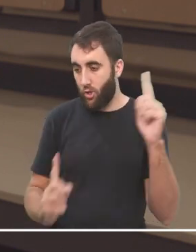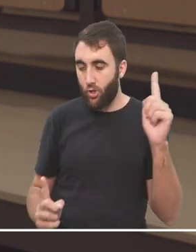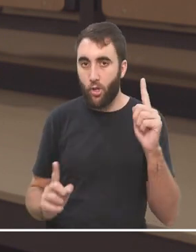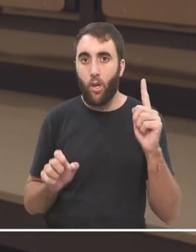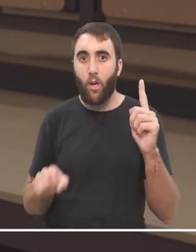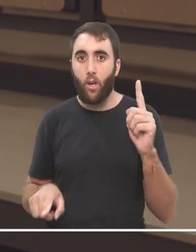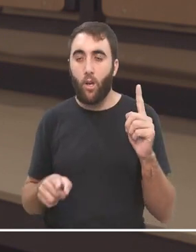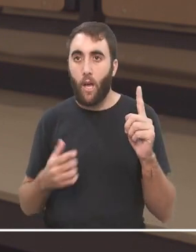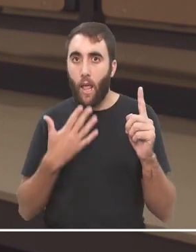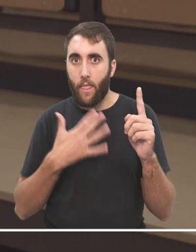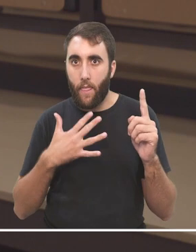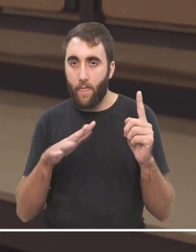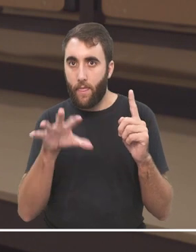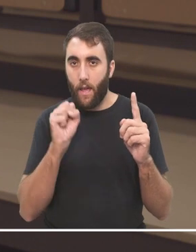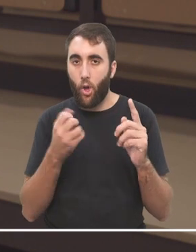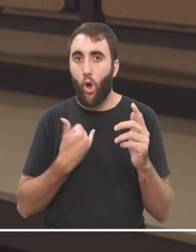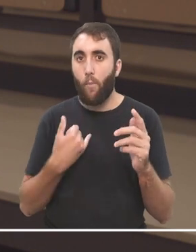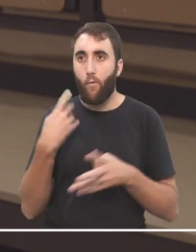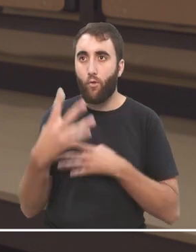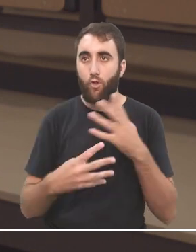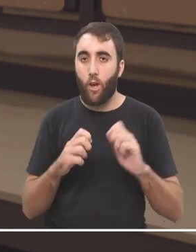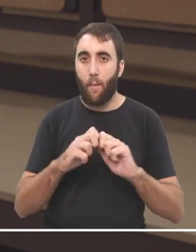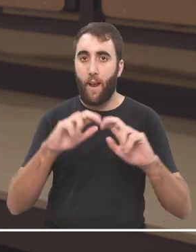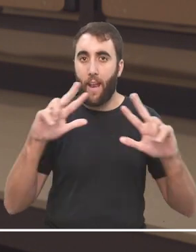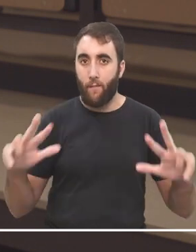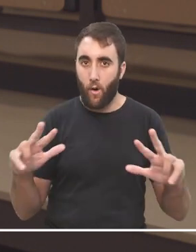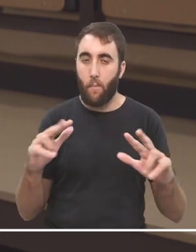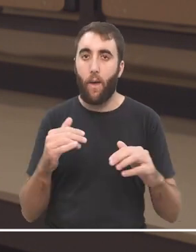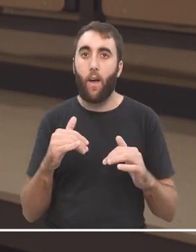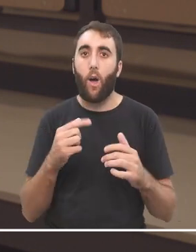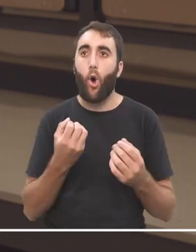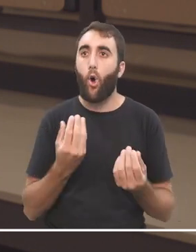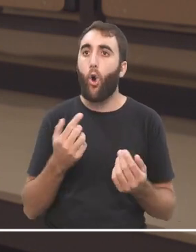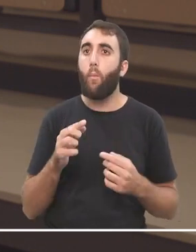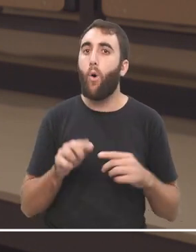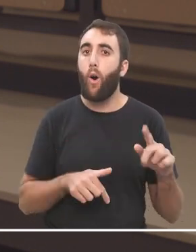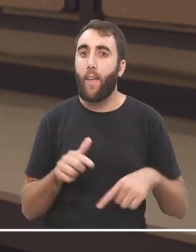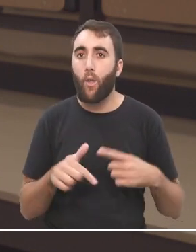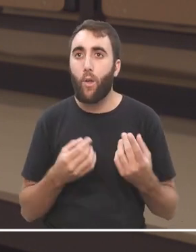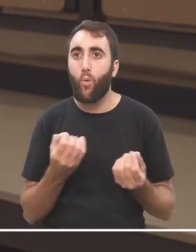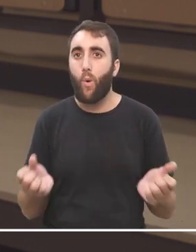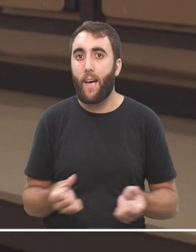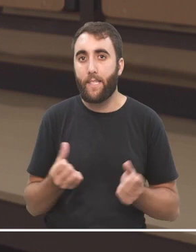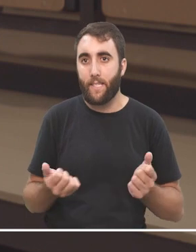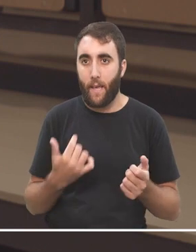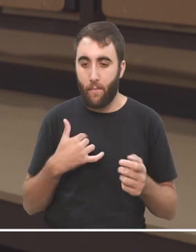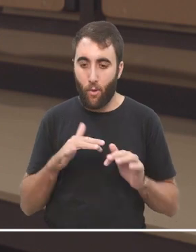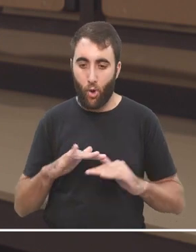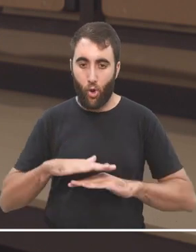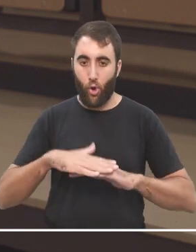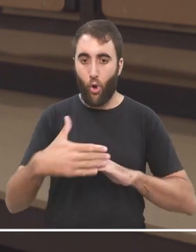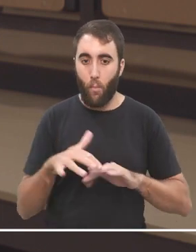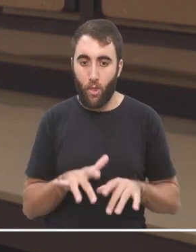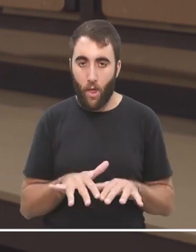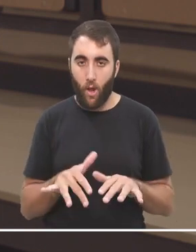A la hora de entender las propias plataformas, a la hora de gestionar el uso de la